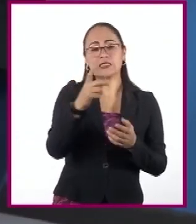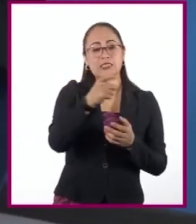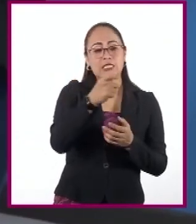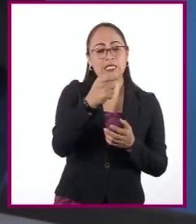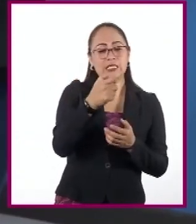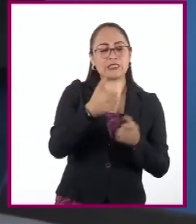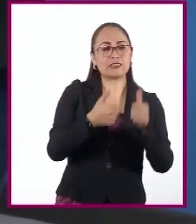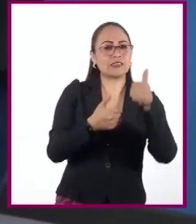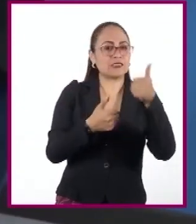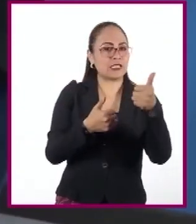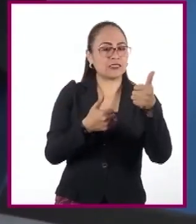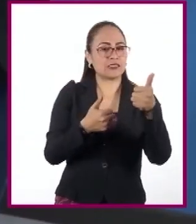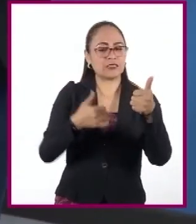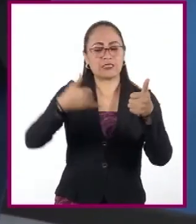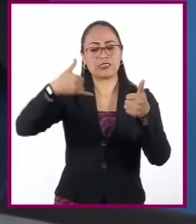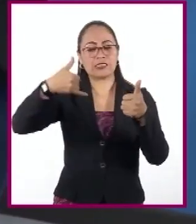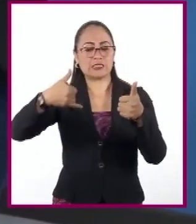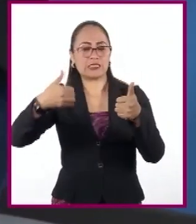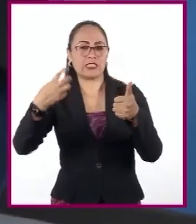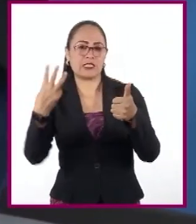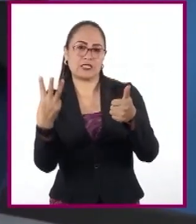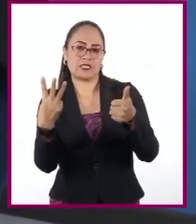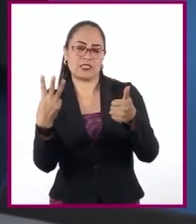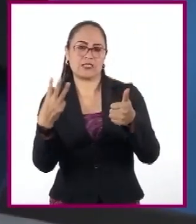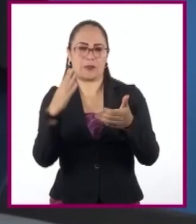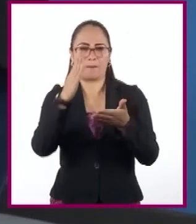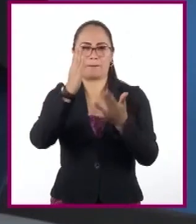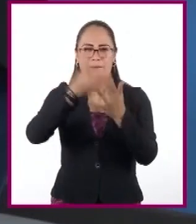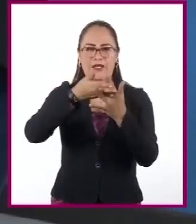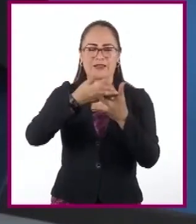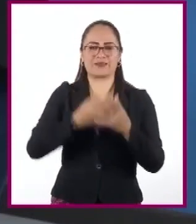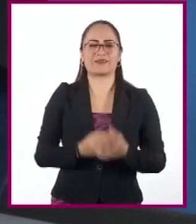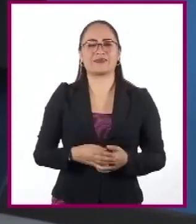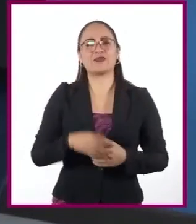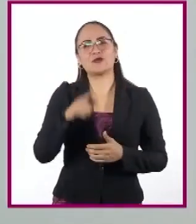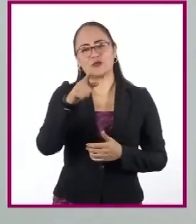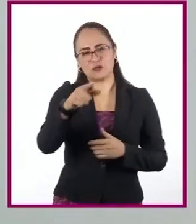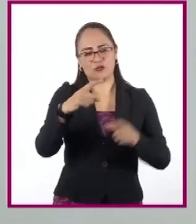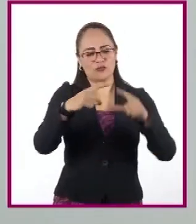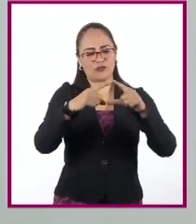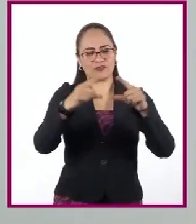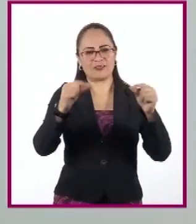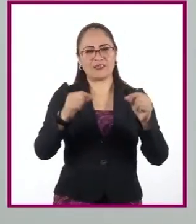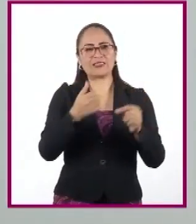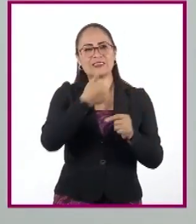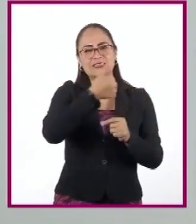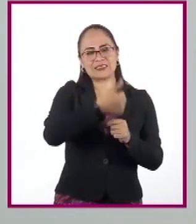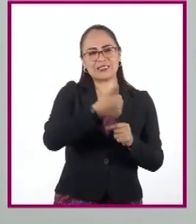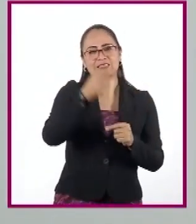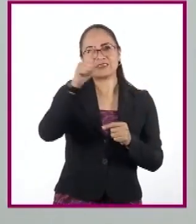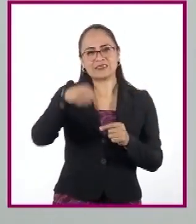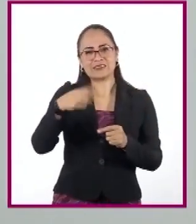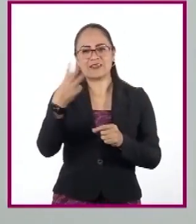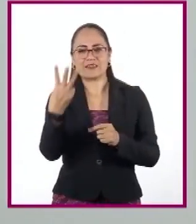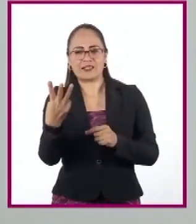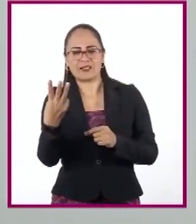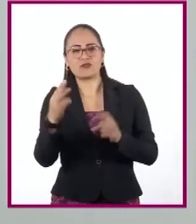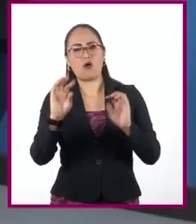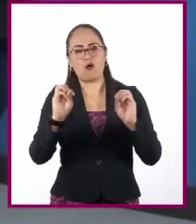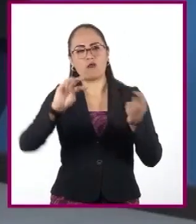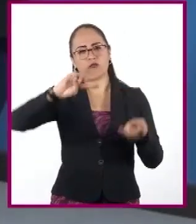6 y Y es 3. Entonces tienes la ficha 63 o